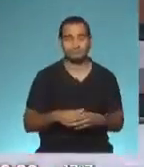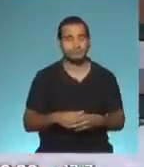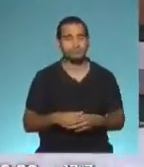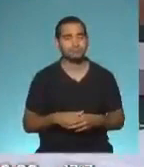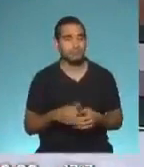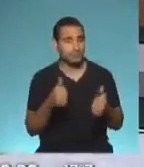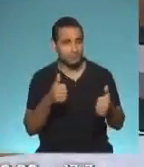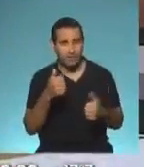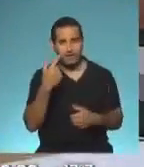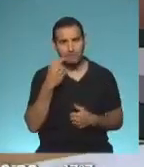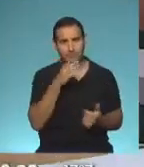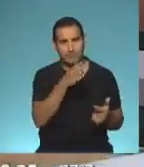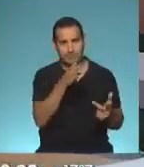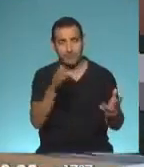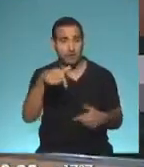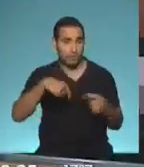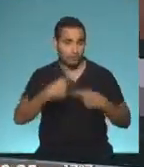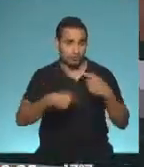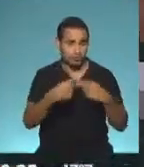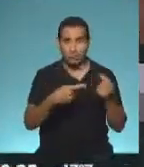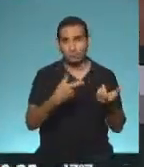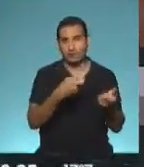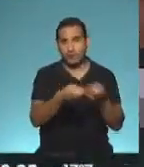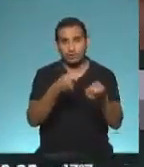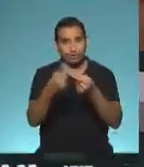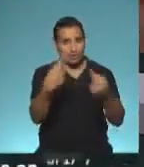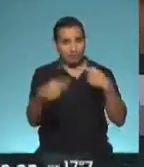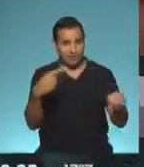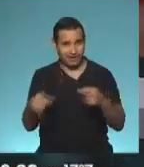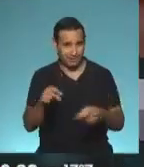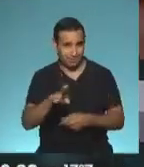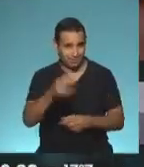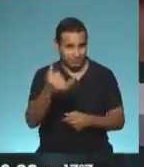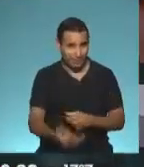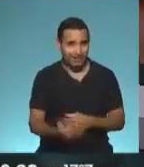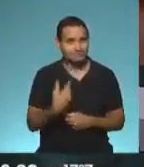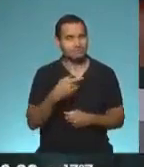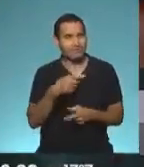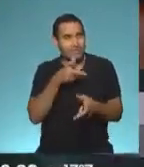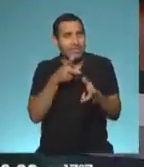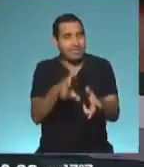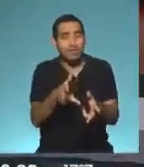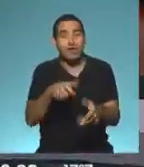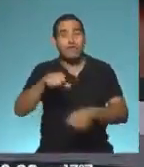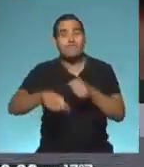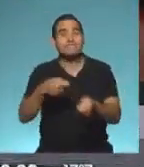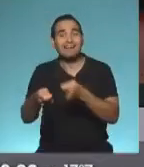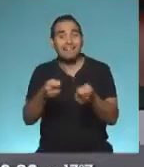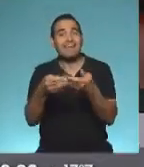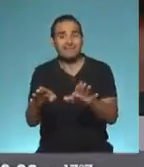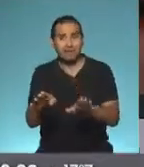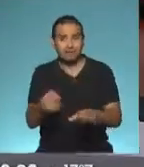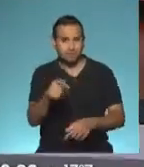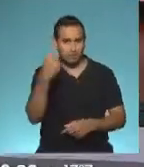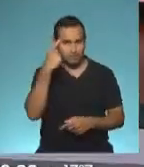bien muy bien estaremos recorriendo y seguimos recorriendo los diferentes rubros habilitados y sé que cuando te diga que las bicicleterías están